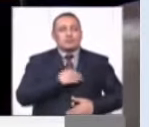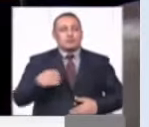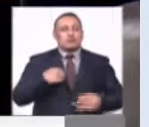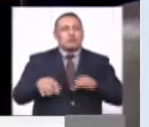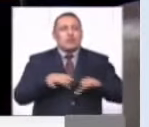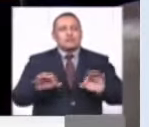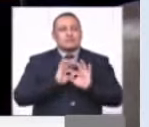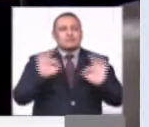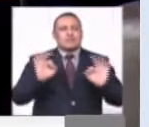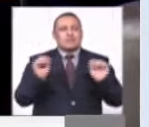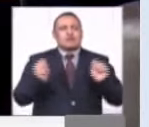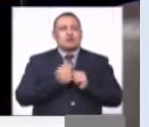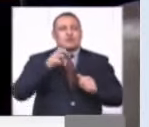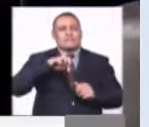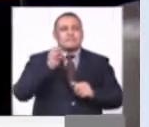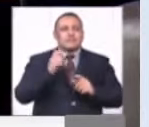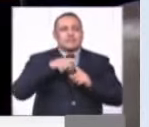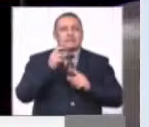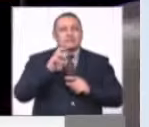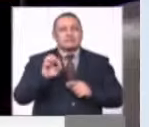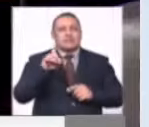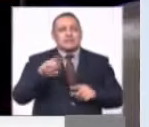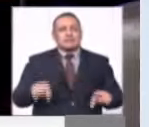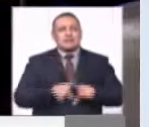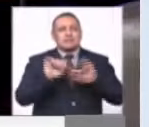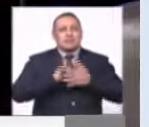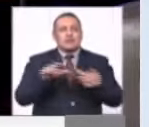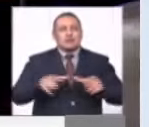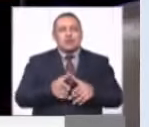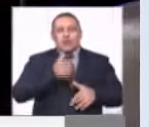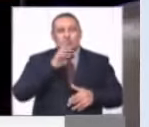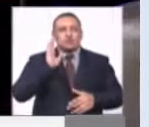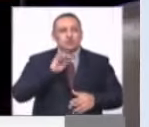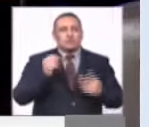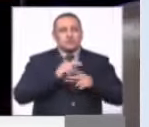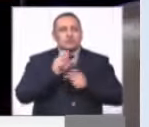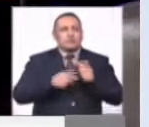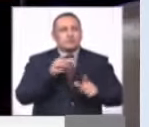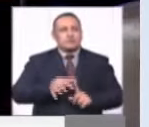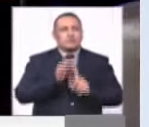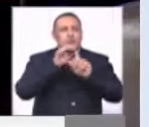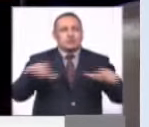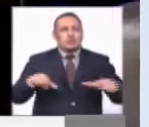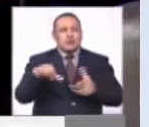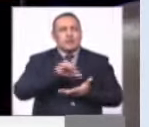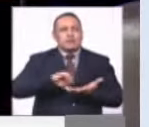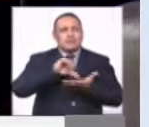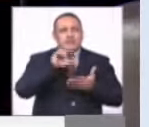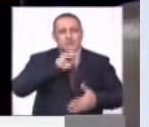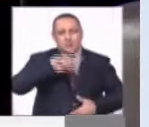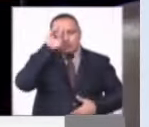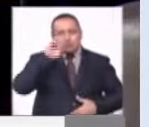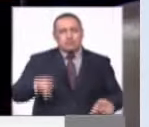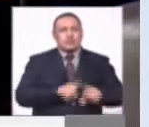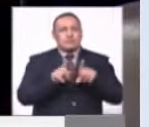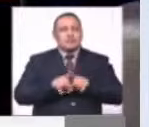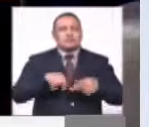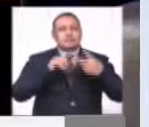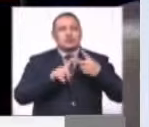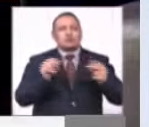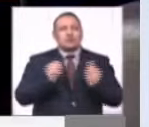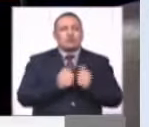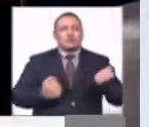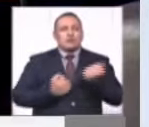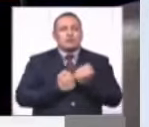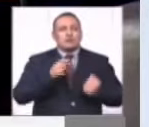hecho nada sobre PETARS, planta de tratamiento de aguas residuales para todas las principales capitales del Perú. Segundo, el